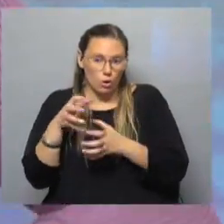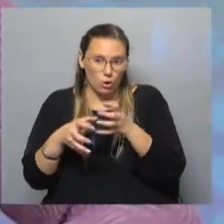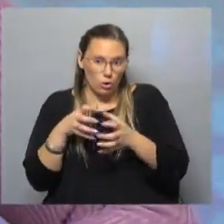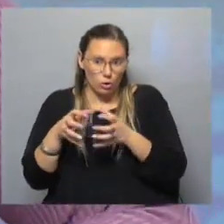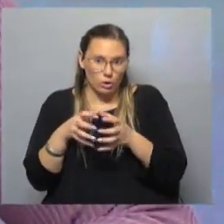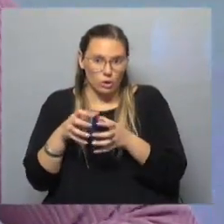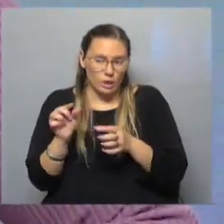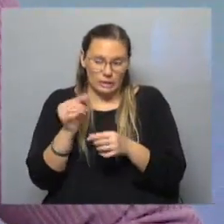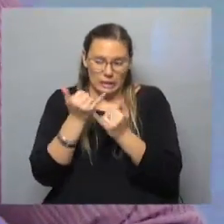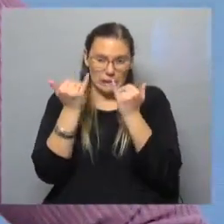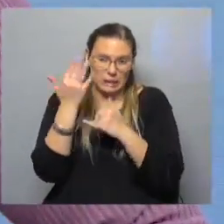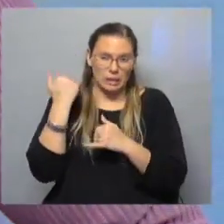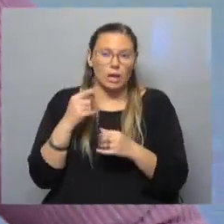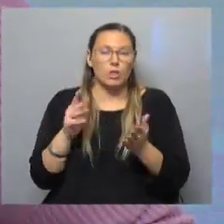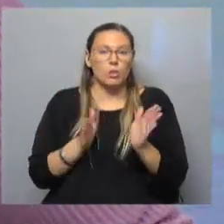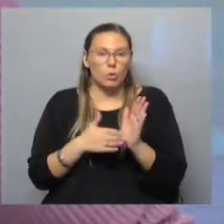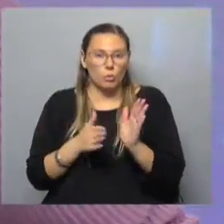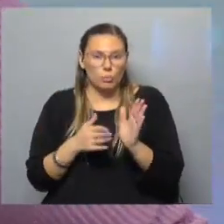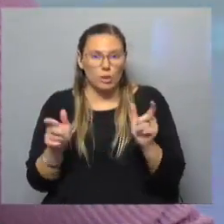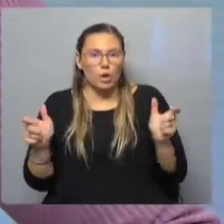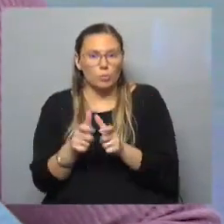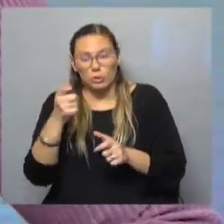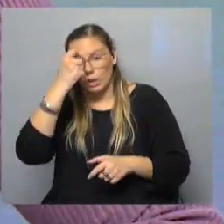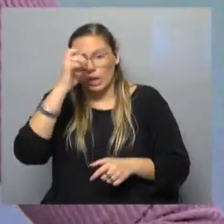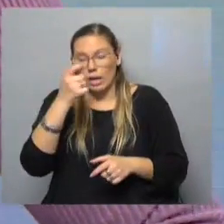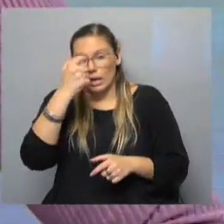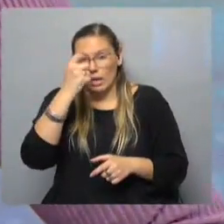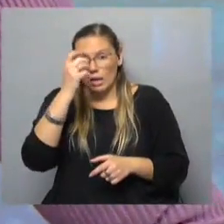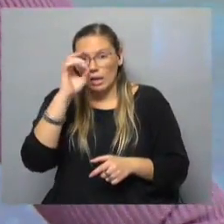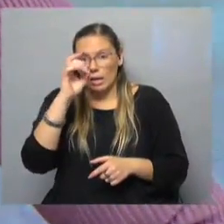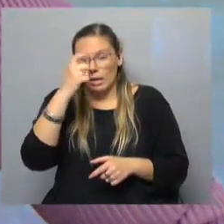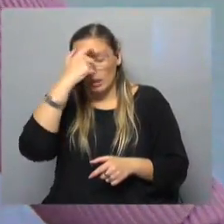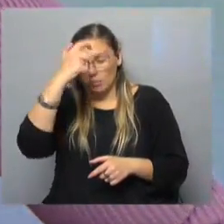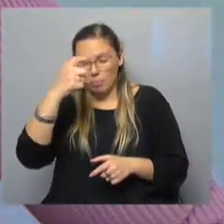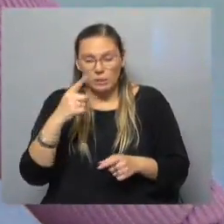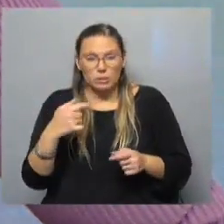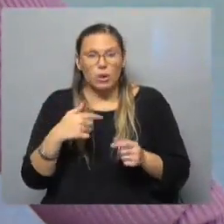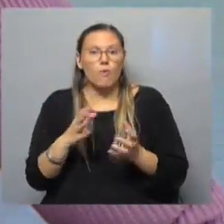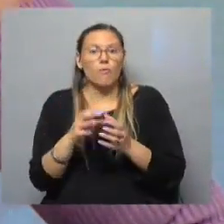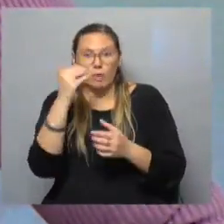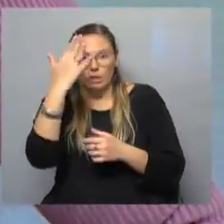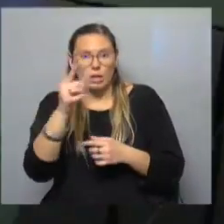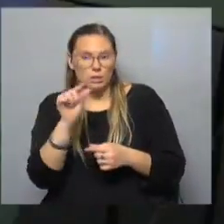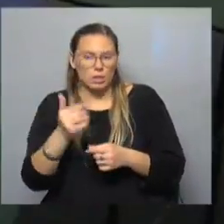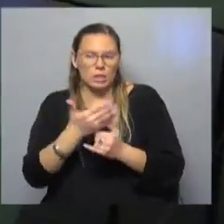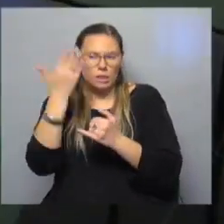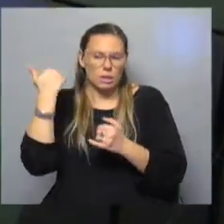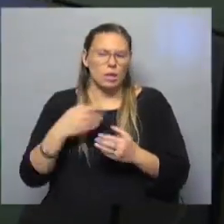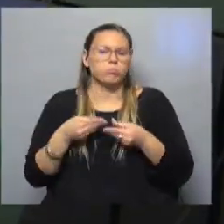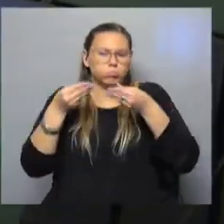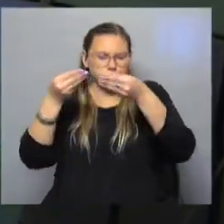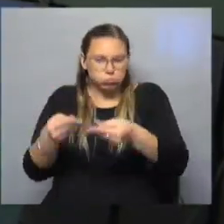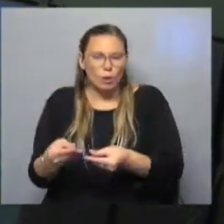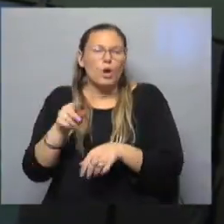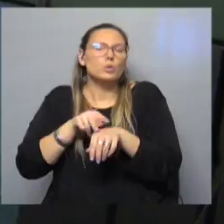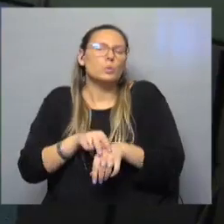Es un documento elaborado por una comisión de expertos. El Frente Amplio llevó algunas consideraciones hace un tiempo a esa comisión de